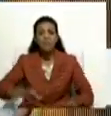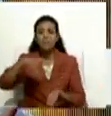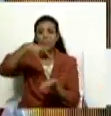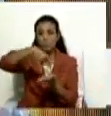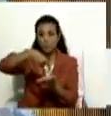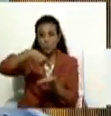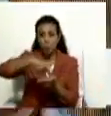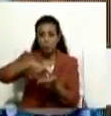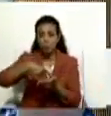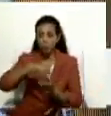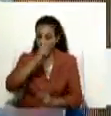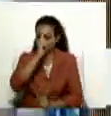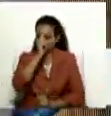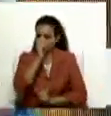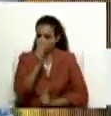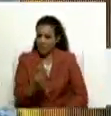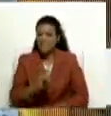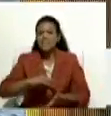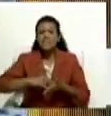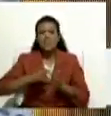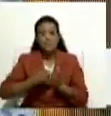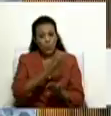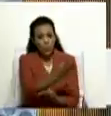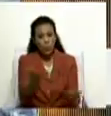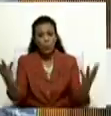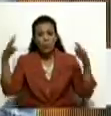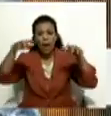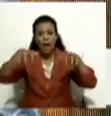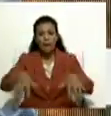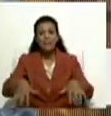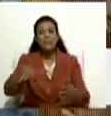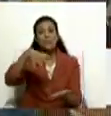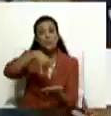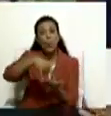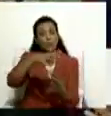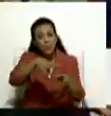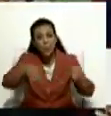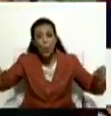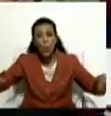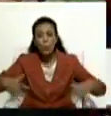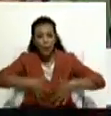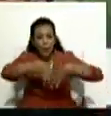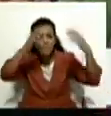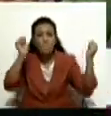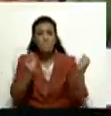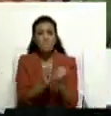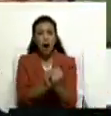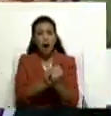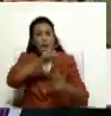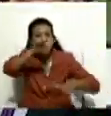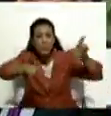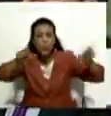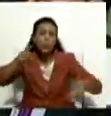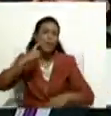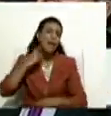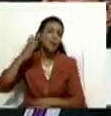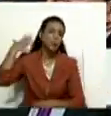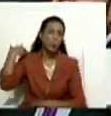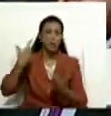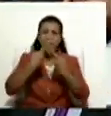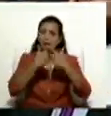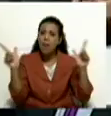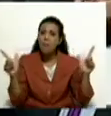por la honra que significa que ustedes estén aquí en esta tierra heroica en esta tierra donde se selló la